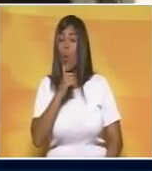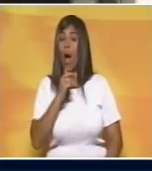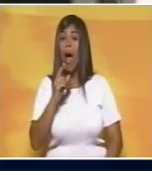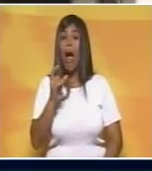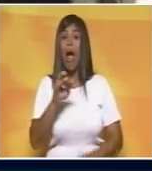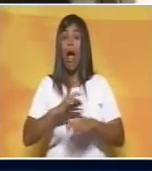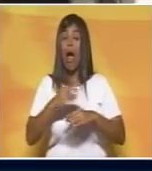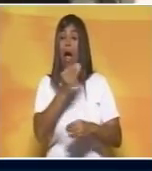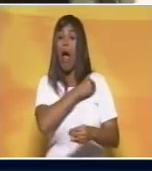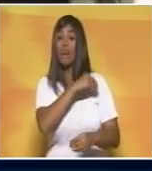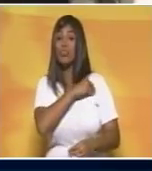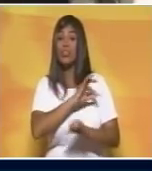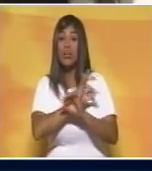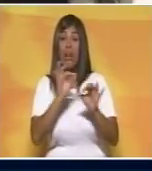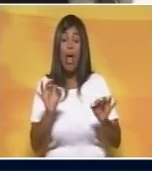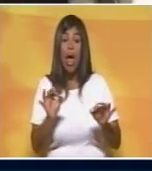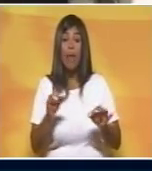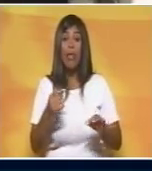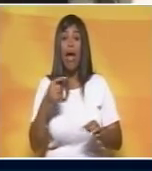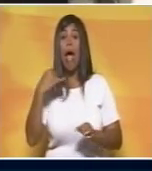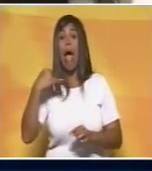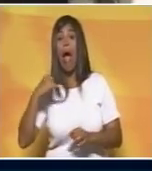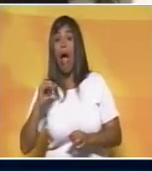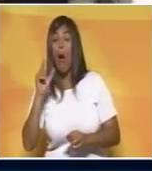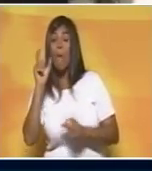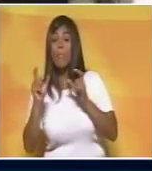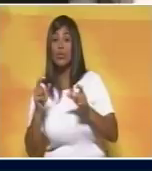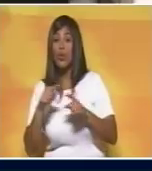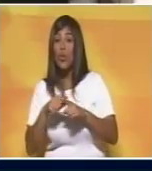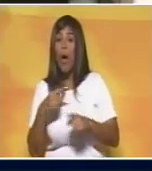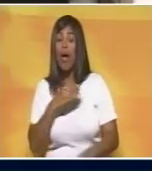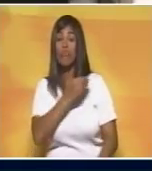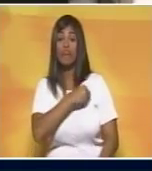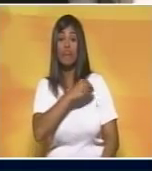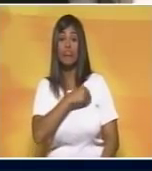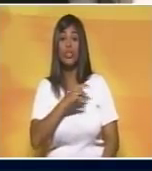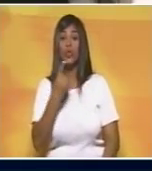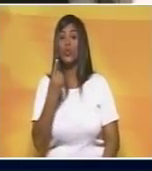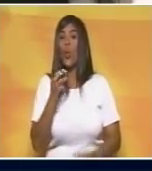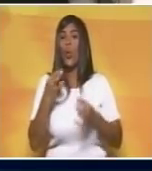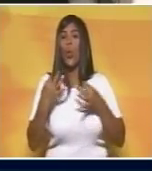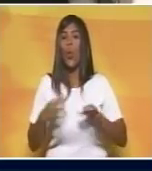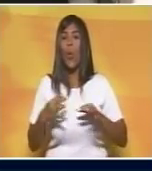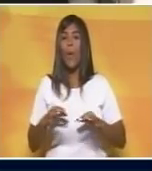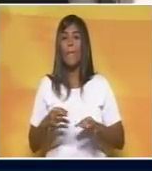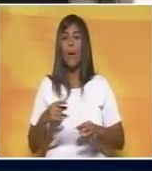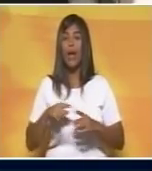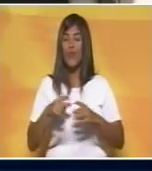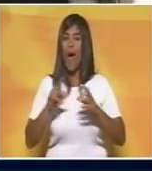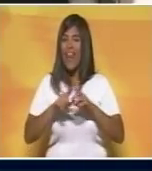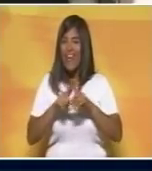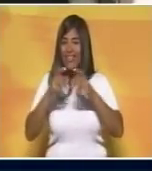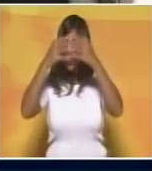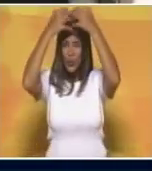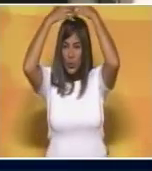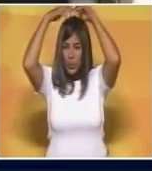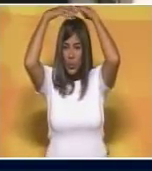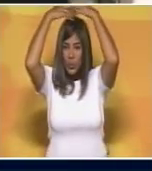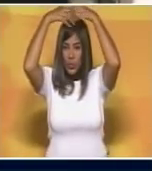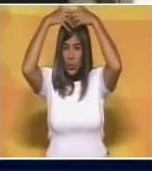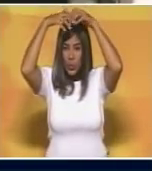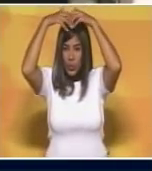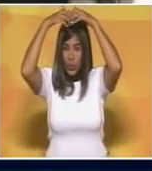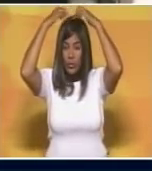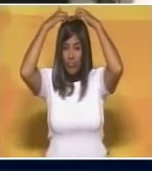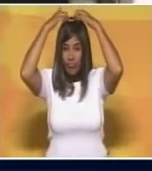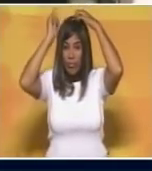ninguna alerta, no hay posibilidad de que exista ninguna alerta porque es algo que el cerebro humano no podría detectar, no